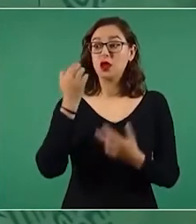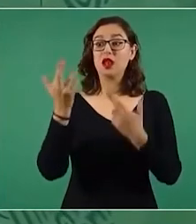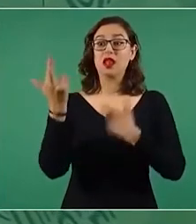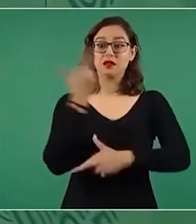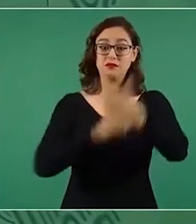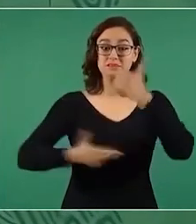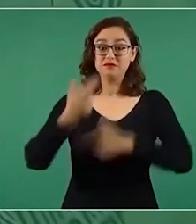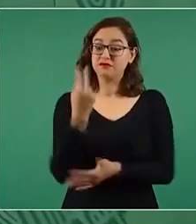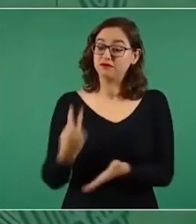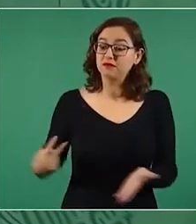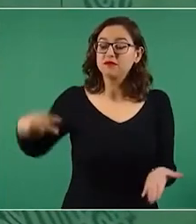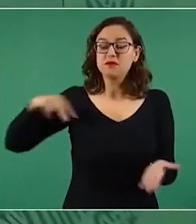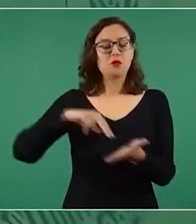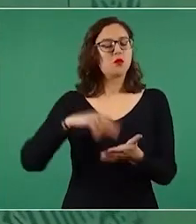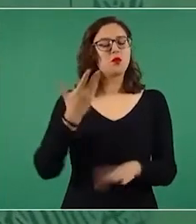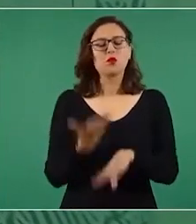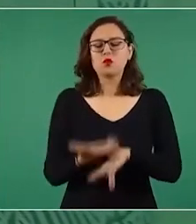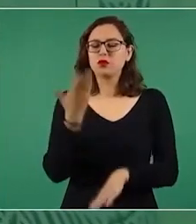clases presenciales,